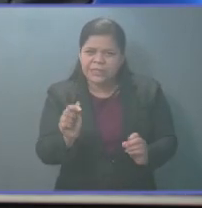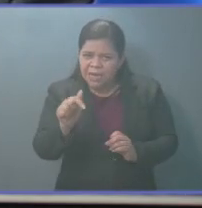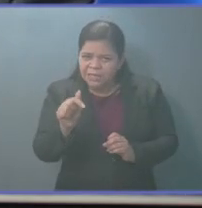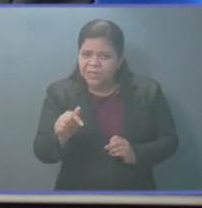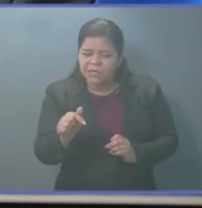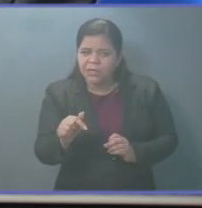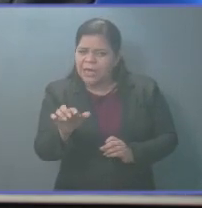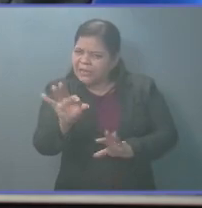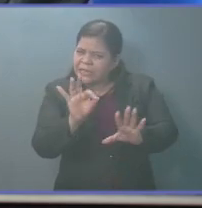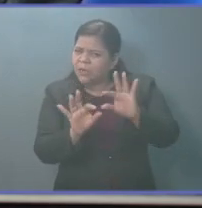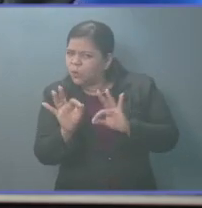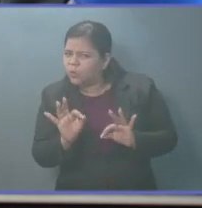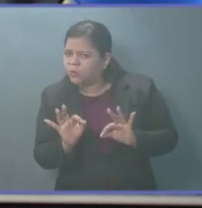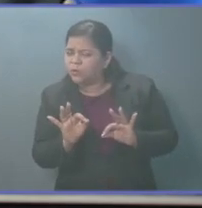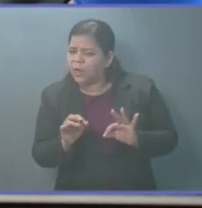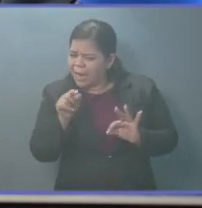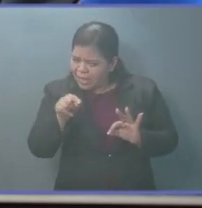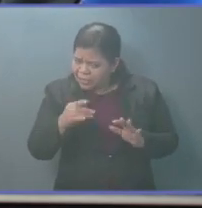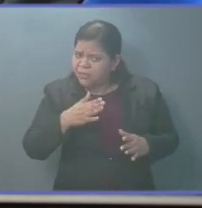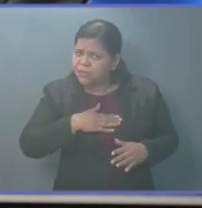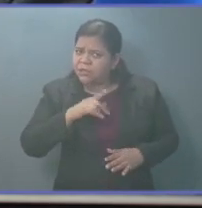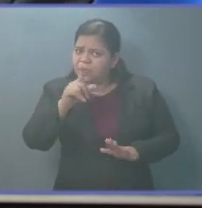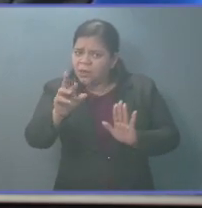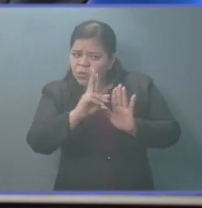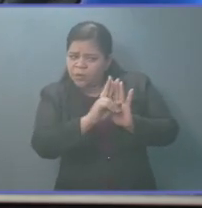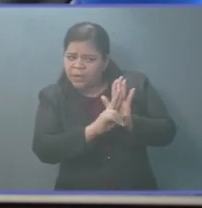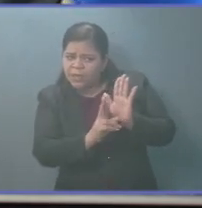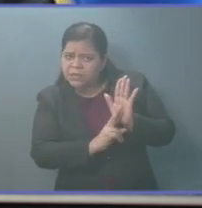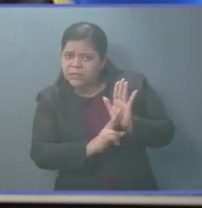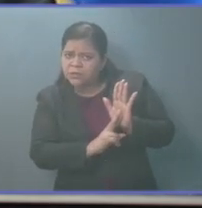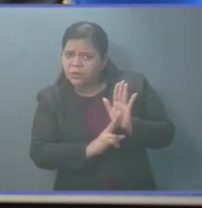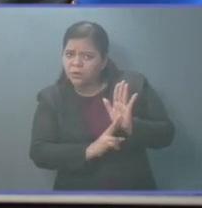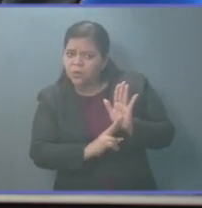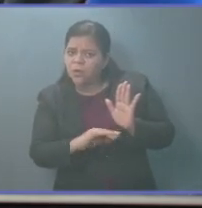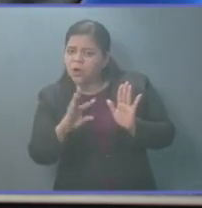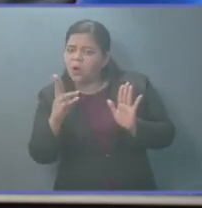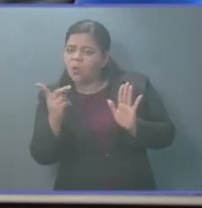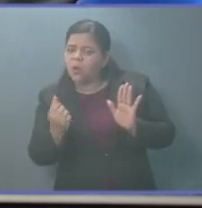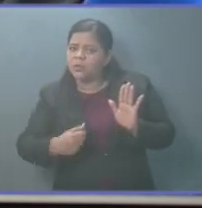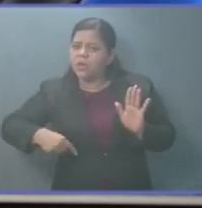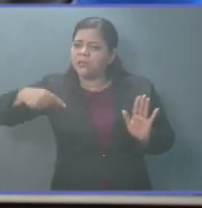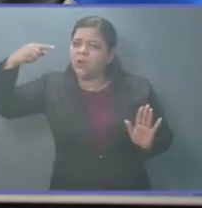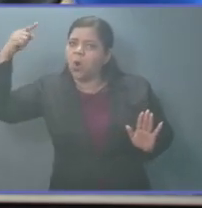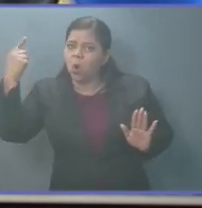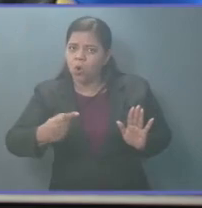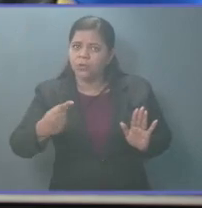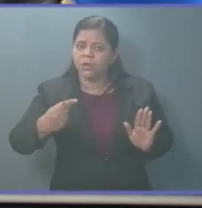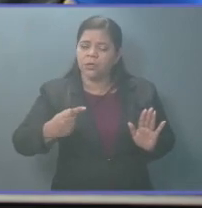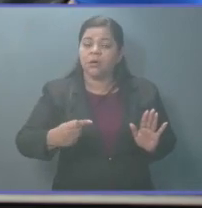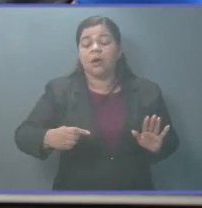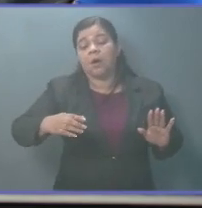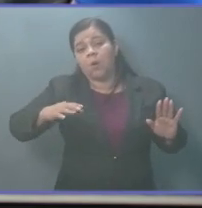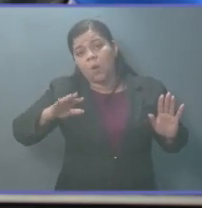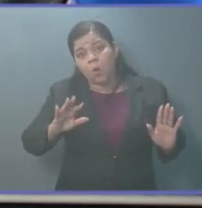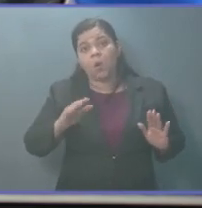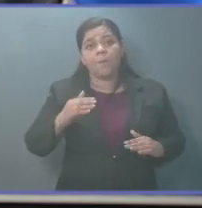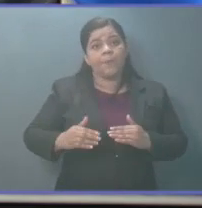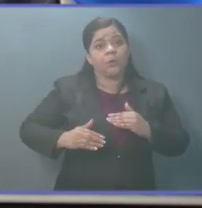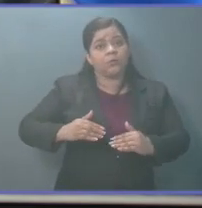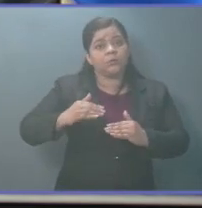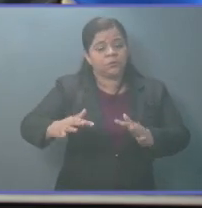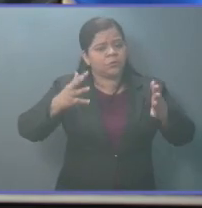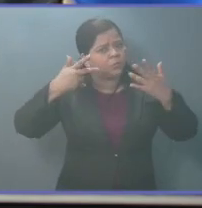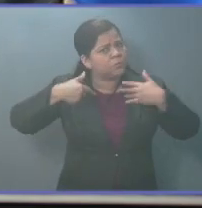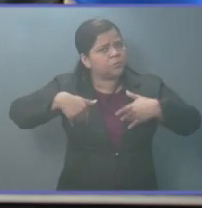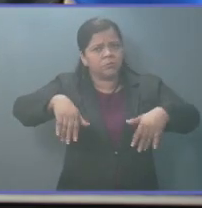Armada, un registro de las órdenes o procedimiento operativo normal.